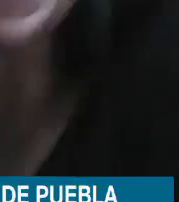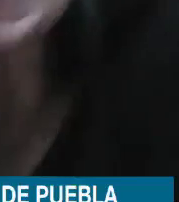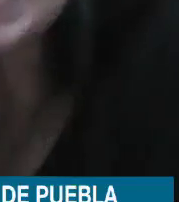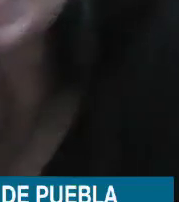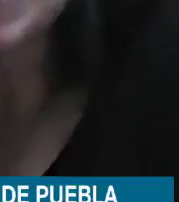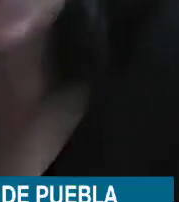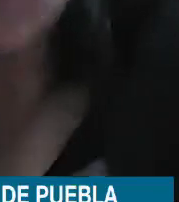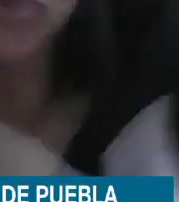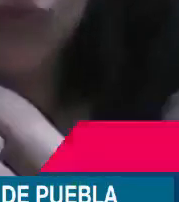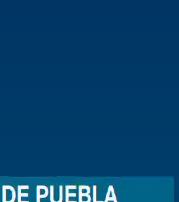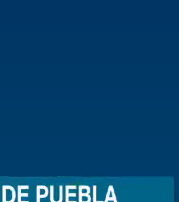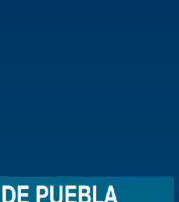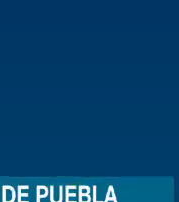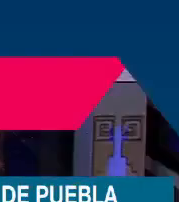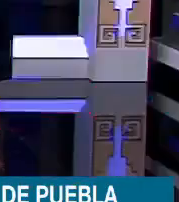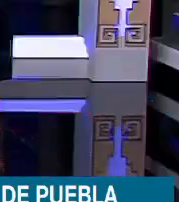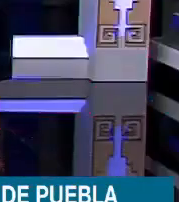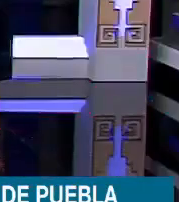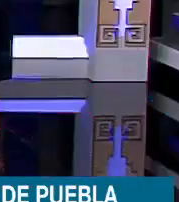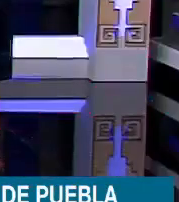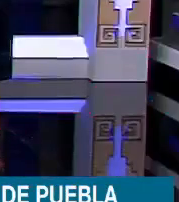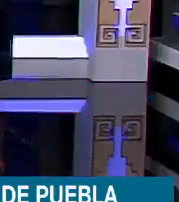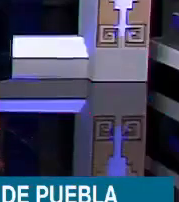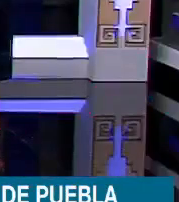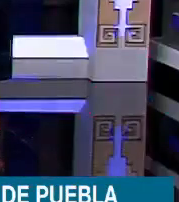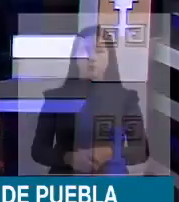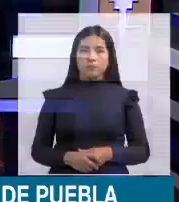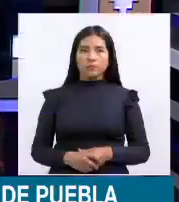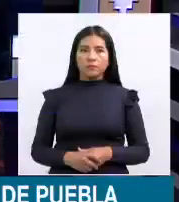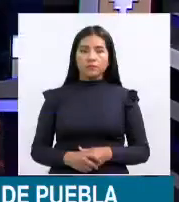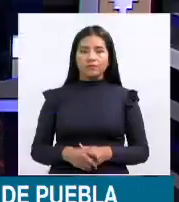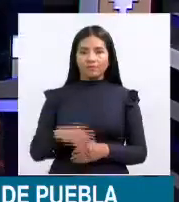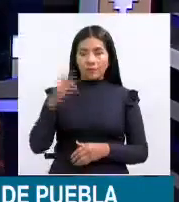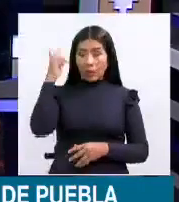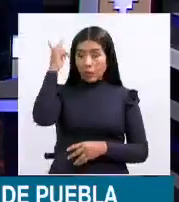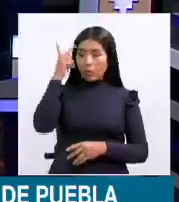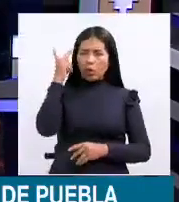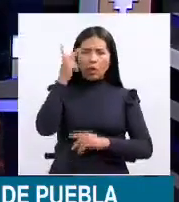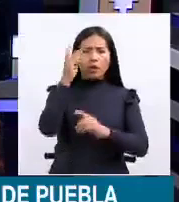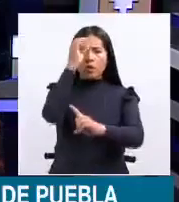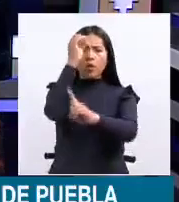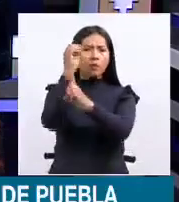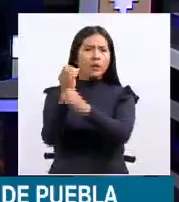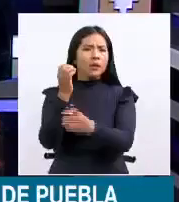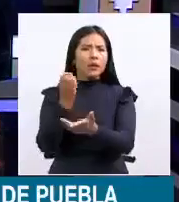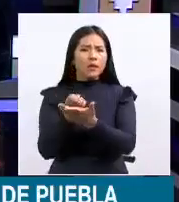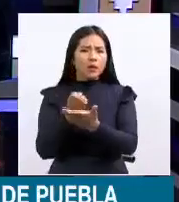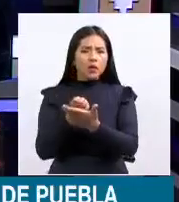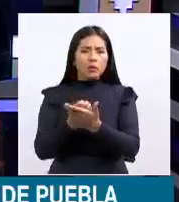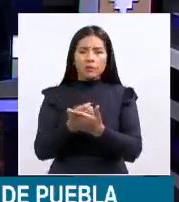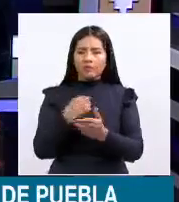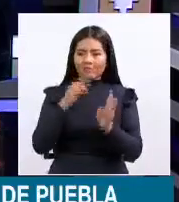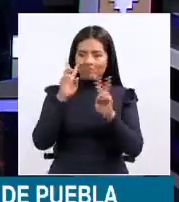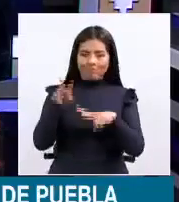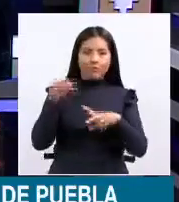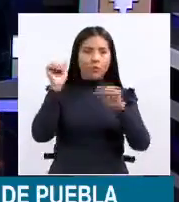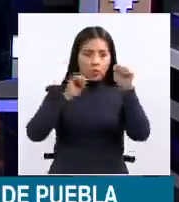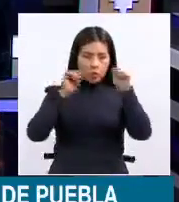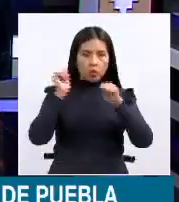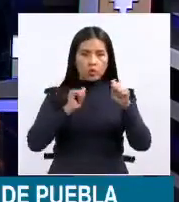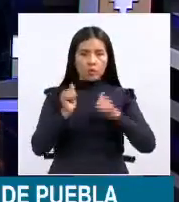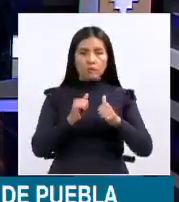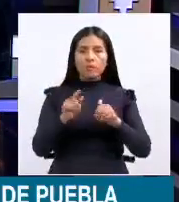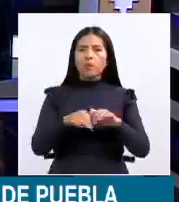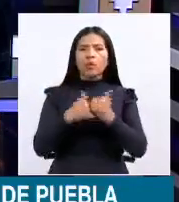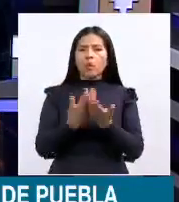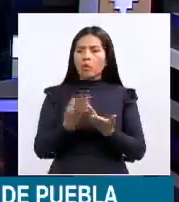cuál es, digamos, su devenir y los objetivos políticos, económicos. Entonces, ahí me queda esa duda, ¿verdad? De